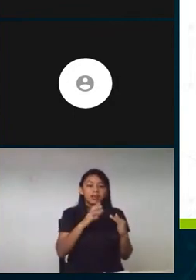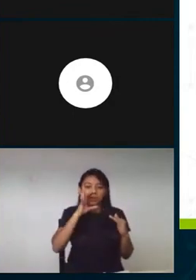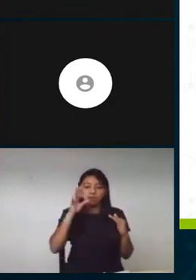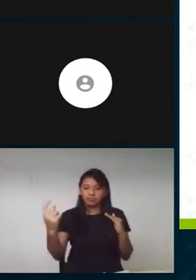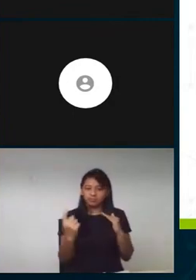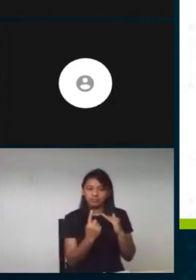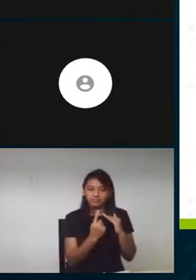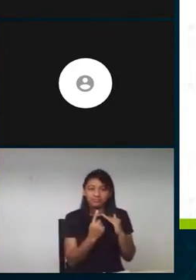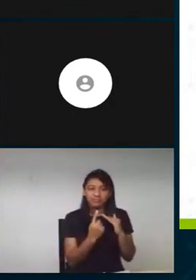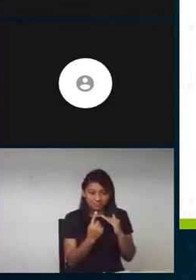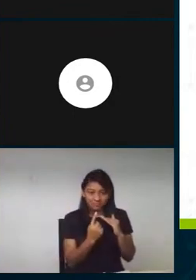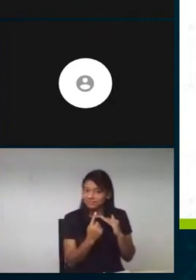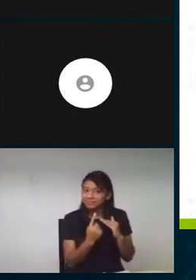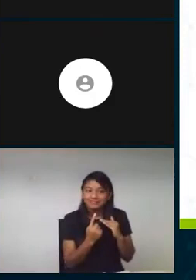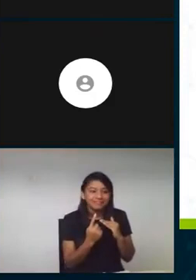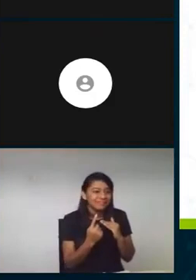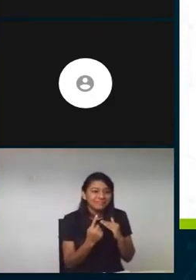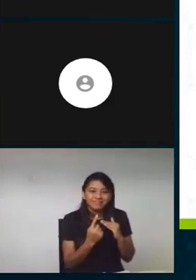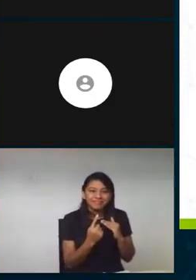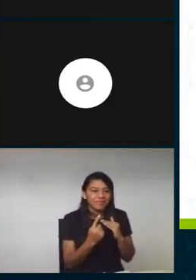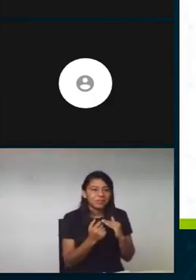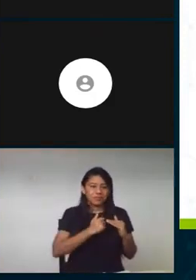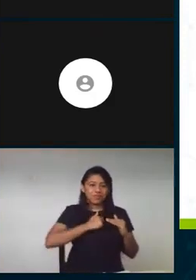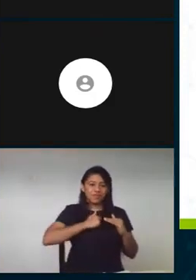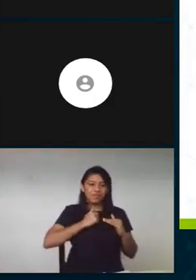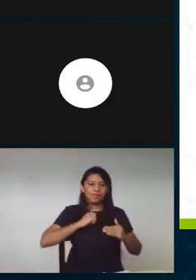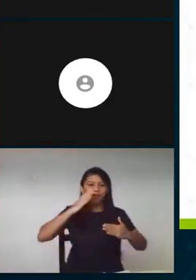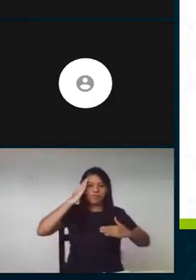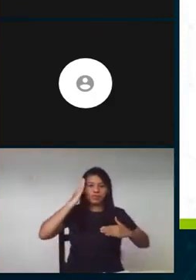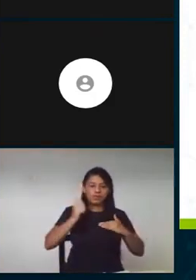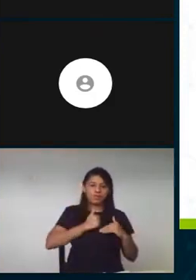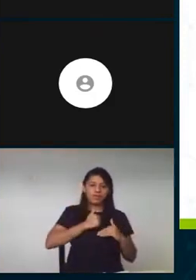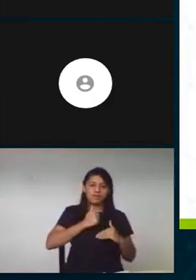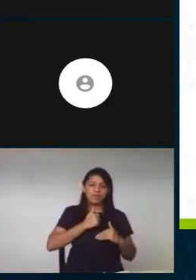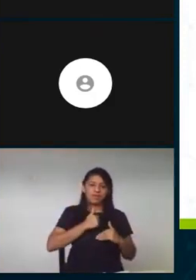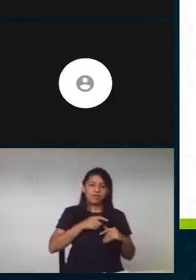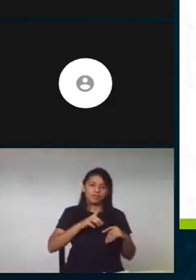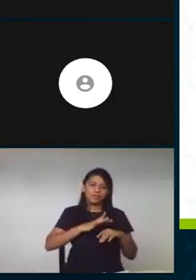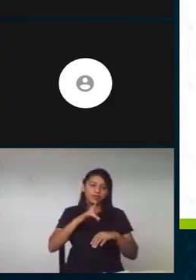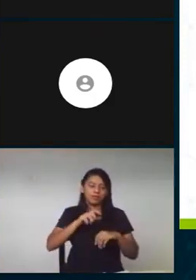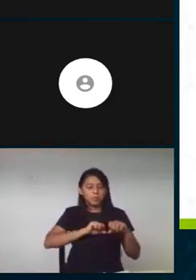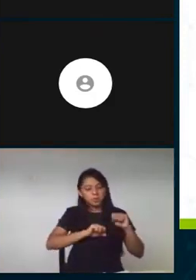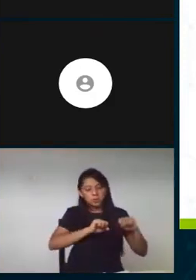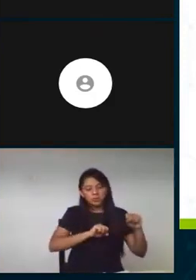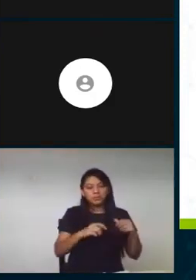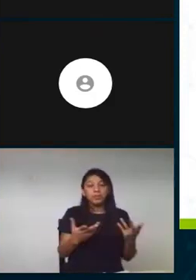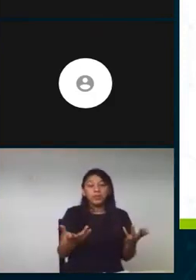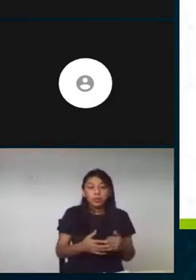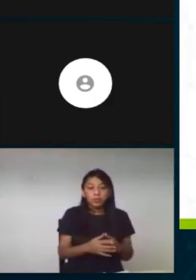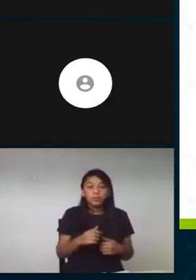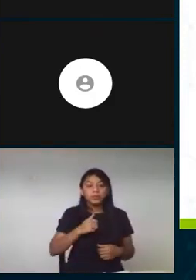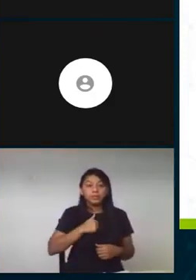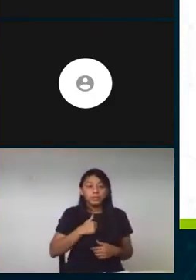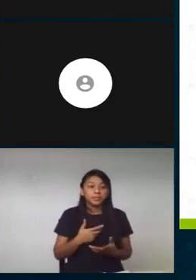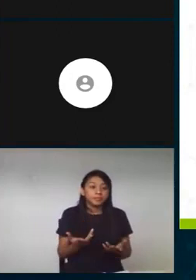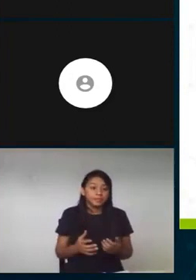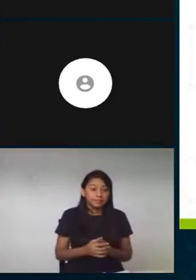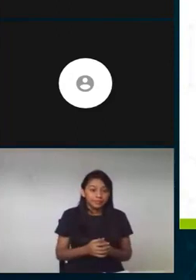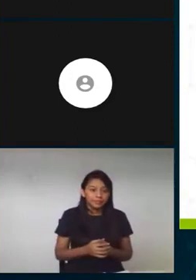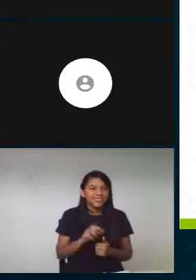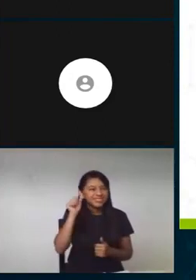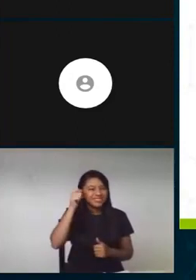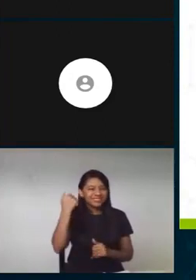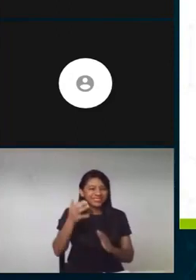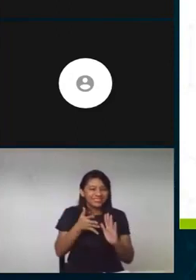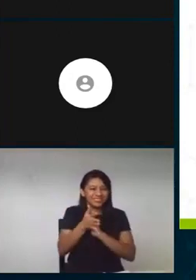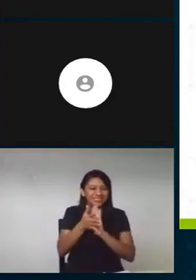pasa después de esto, ¿cierto? Adicional, el generador de enfermedades. En cuanto a materiales que nos hemos encontrado, que